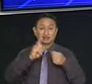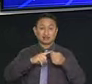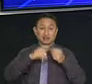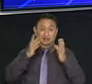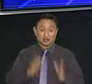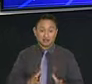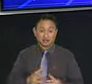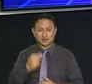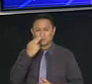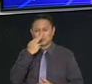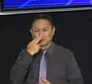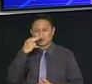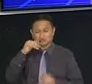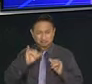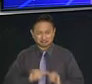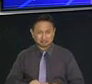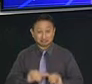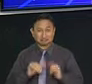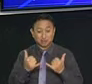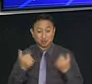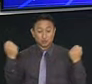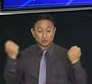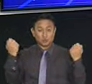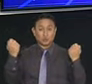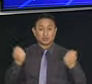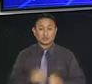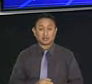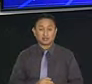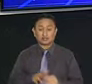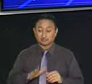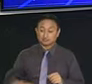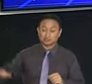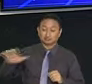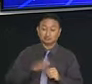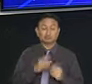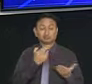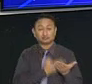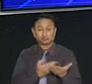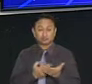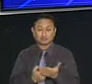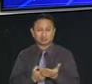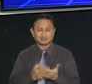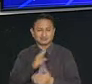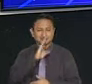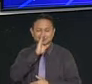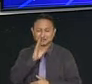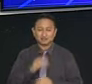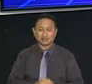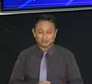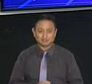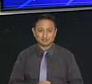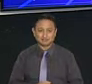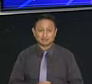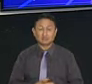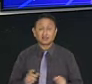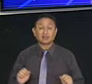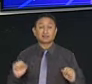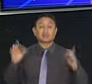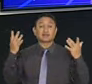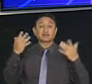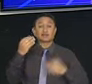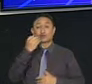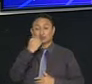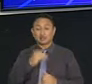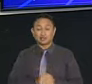que se mantenga y sobre todo en Estas fiestas en los espacios de reunión pues no pueden faltar y el festival gastronómico